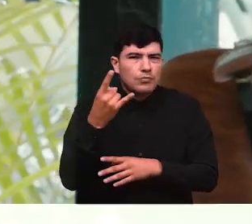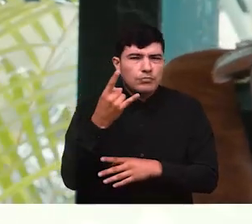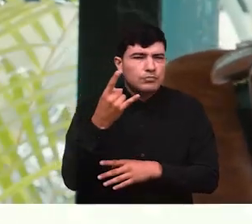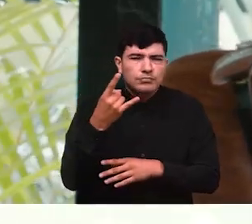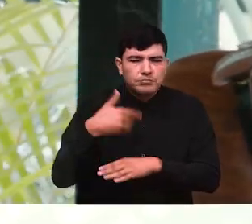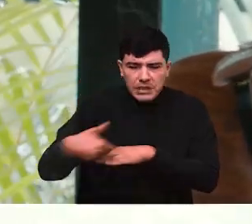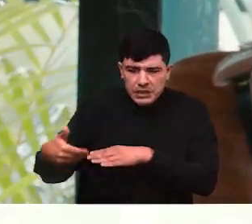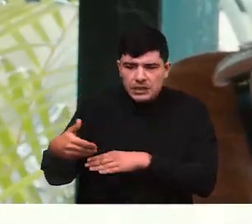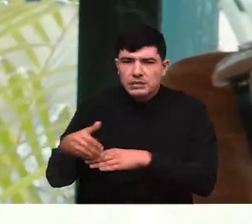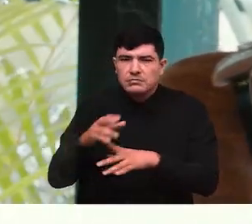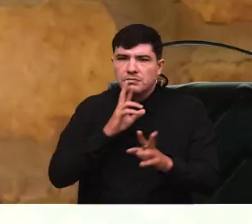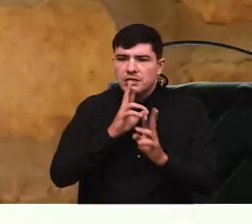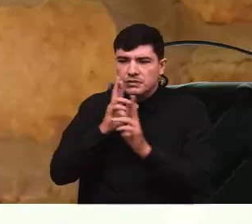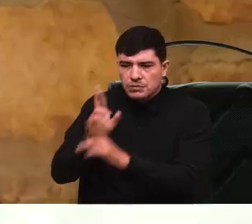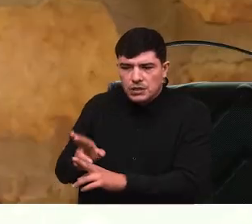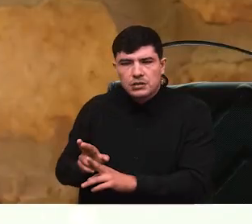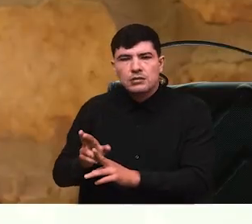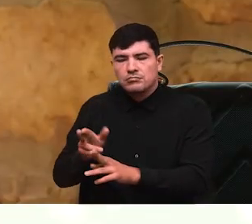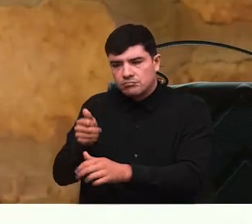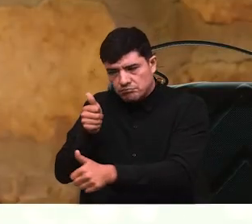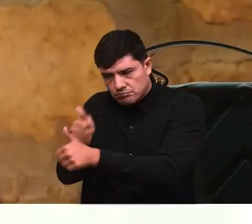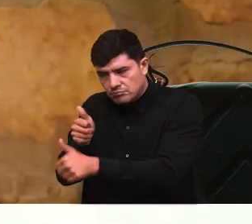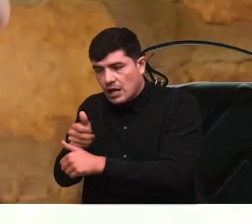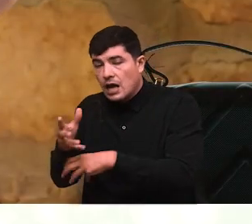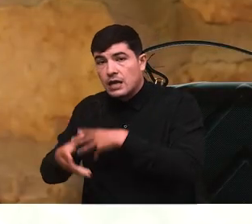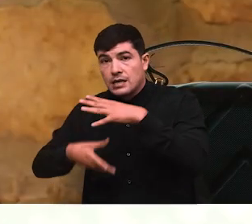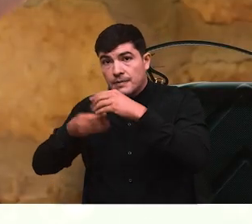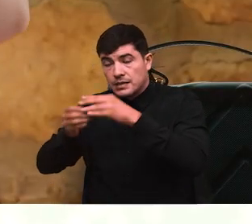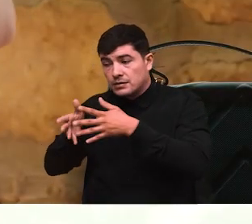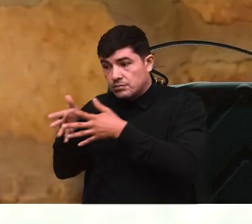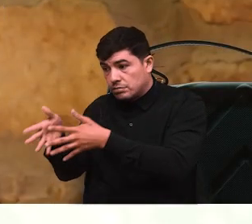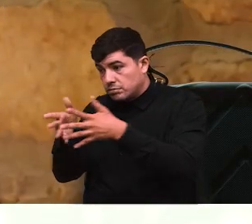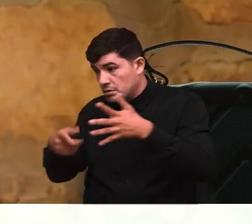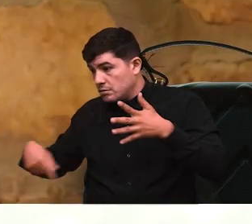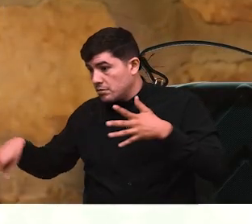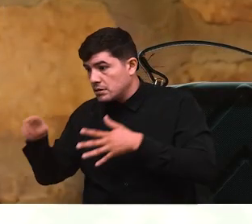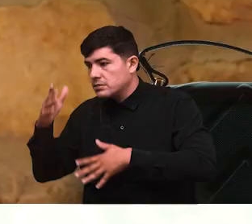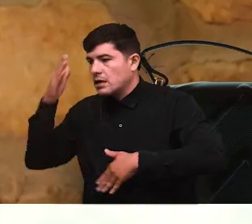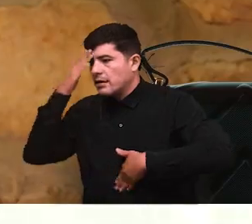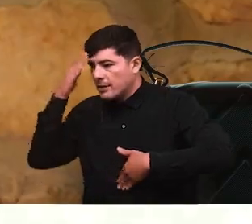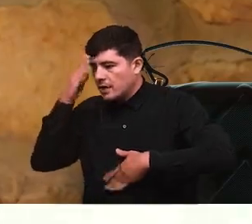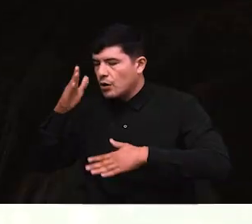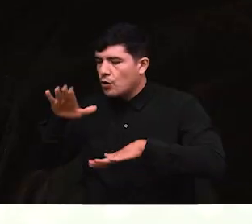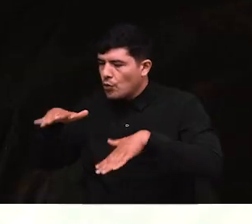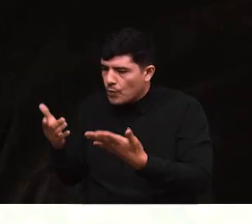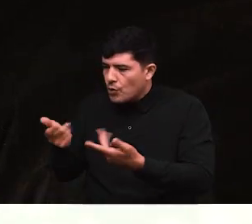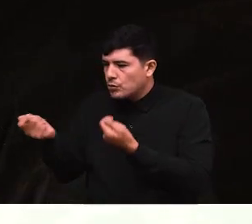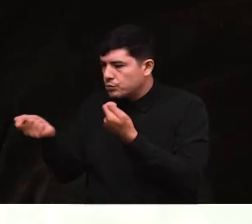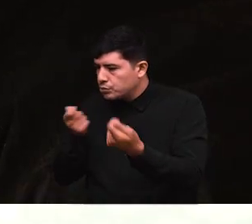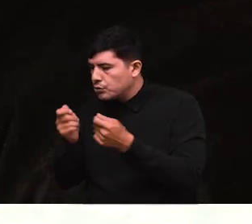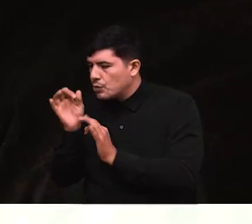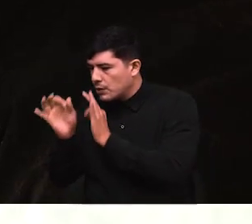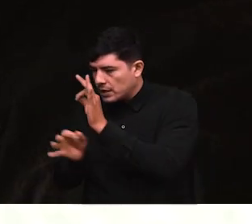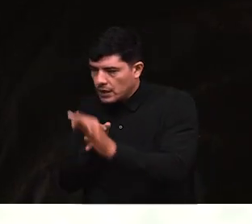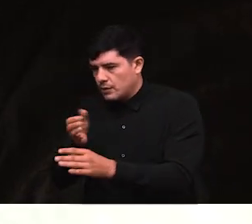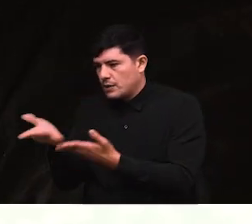tipo de solicitudes y también educarlos en todo lo que tiene que ver con el servicio de energía eléctrica que presta la electrificadora de